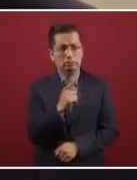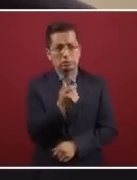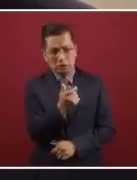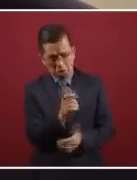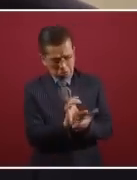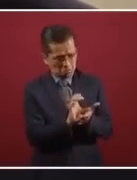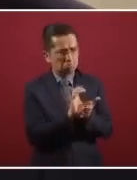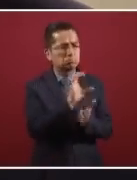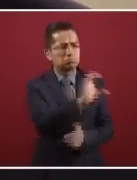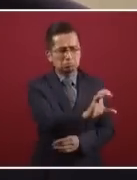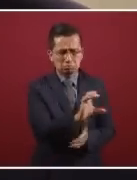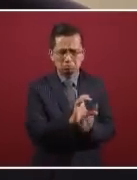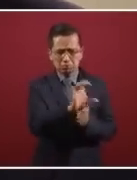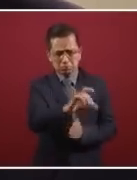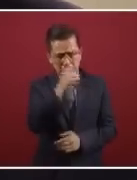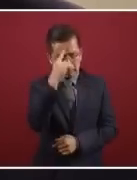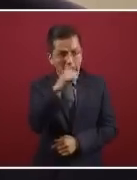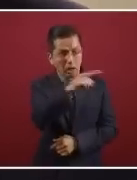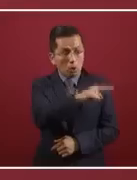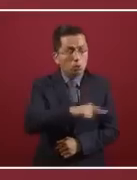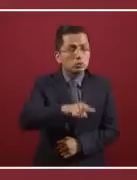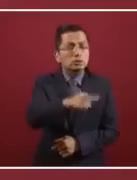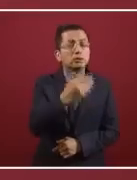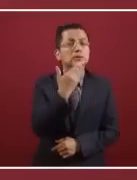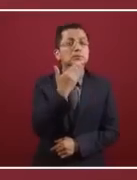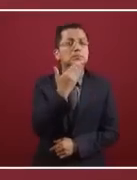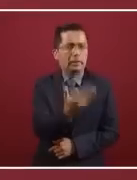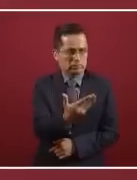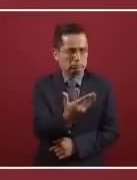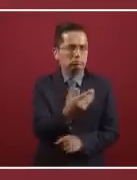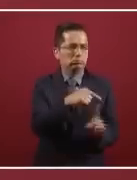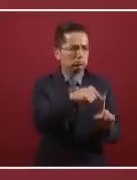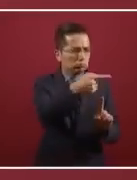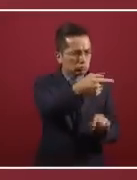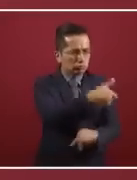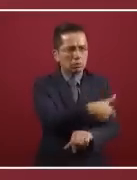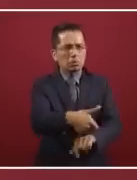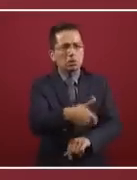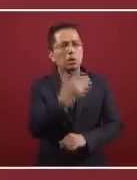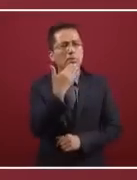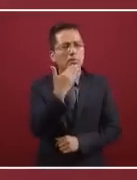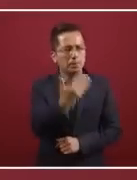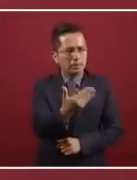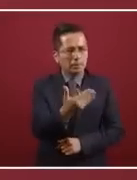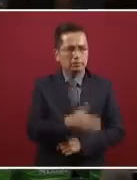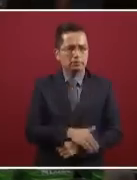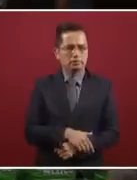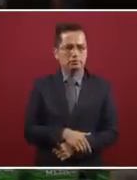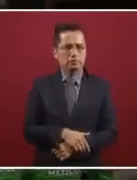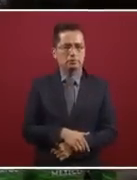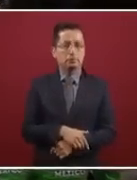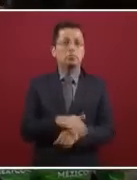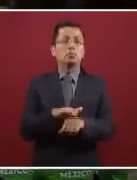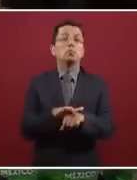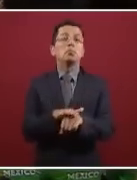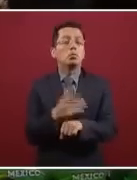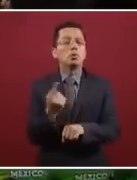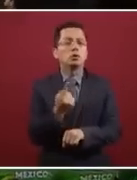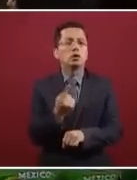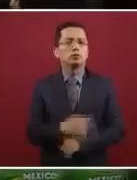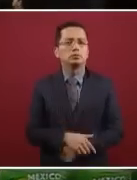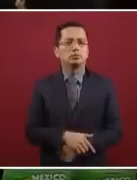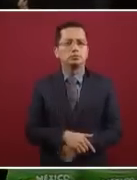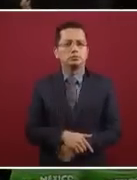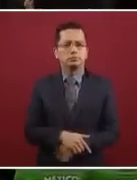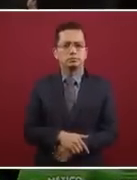para el bienestar de ustedes, de sus familiares, porque se debe, desde